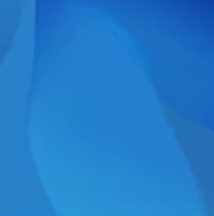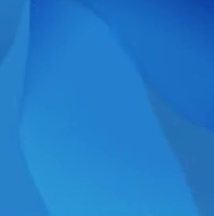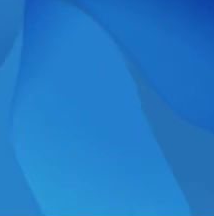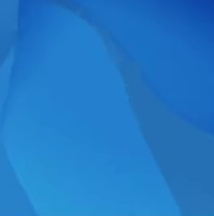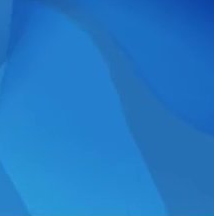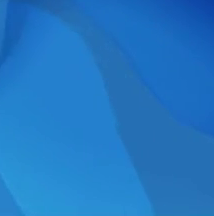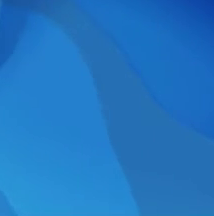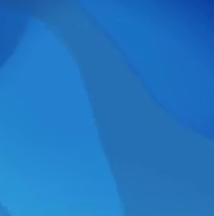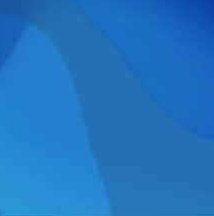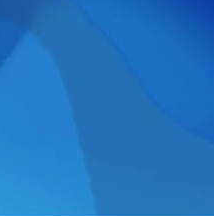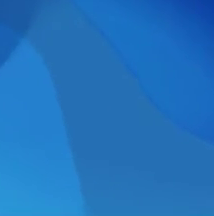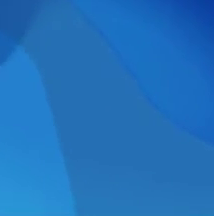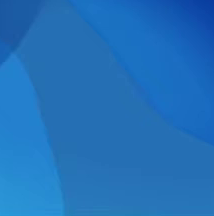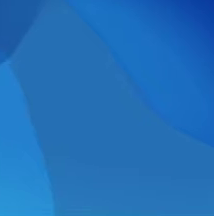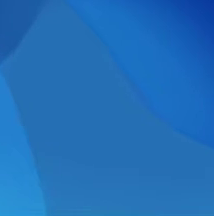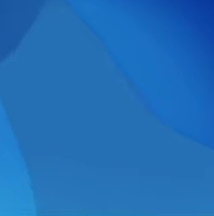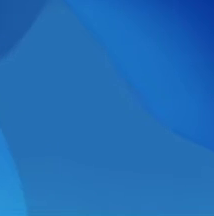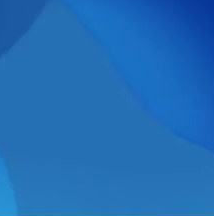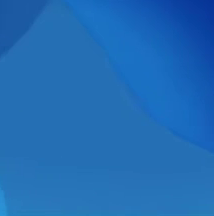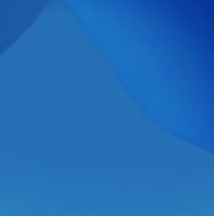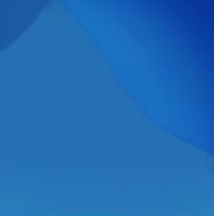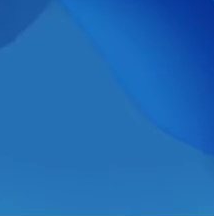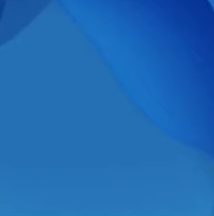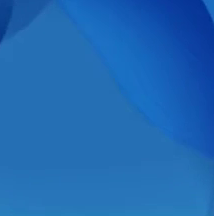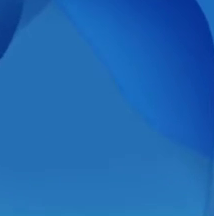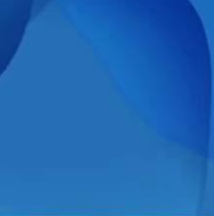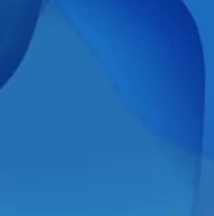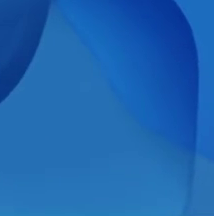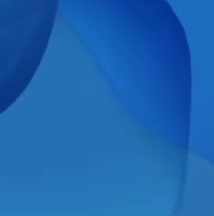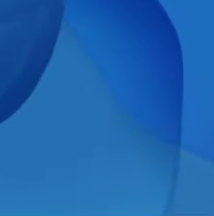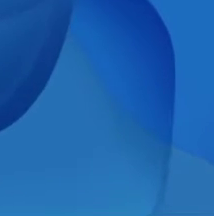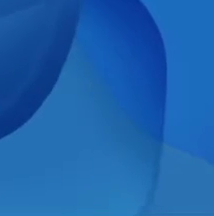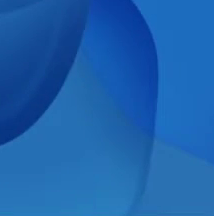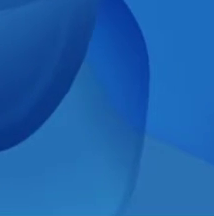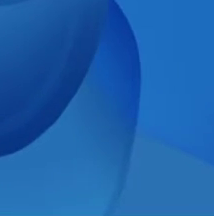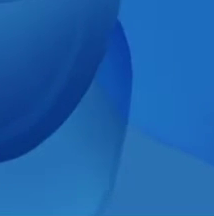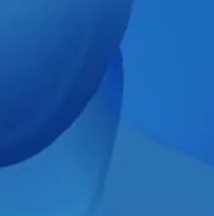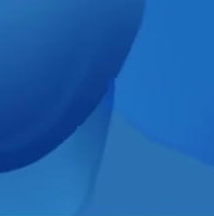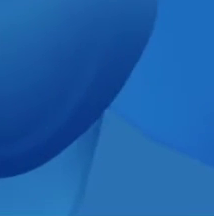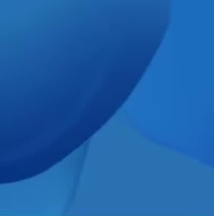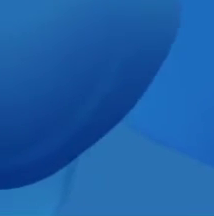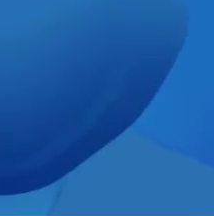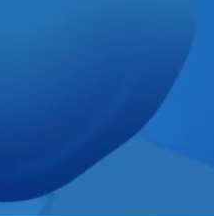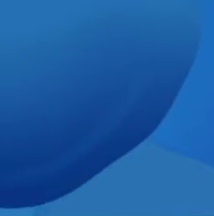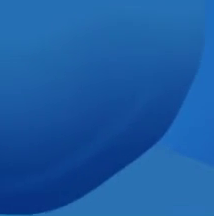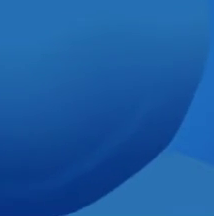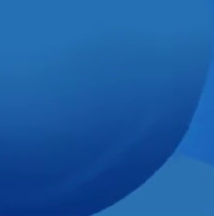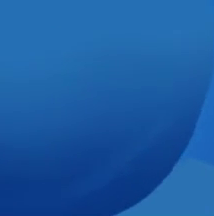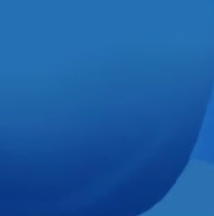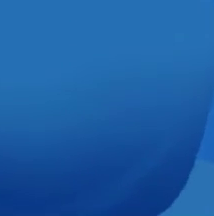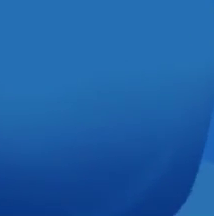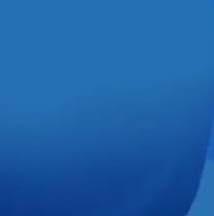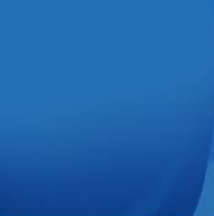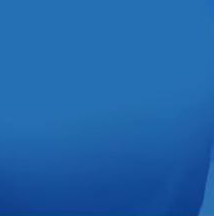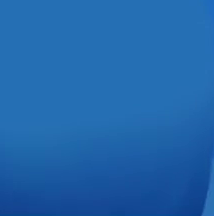algo, exagerarlo o enfatizarlo. Ejemplo. ¡Oh, cielos! ¡Qué tarde